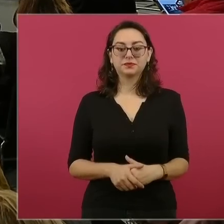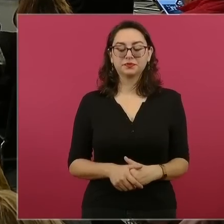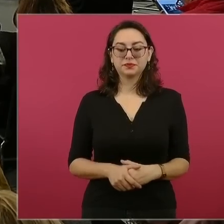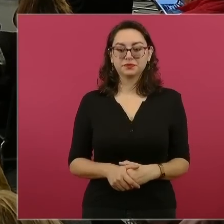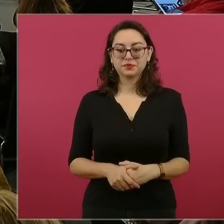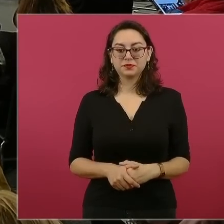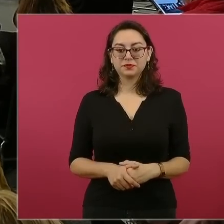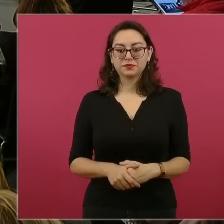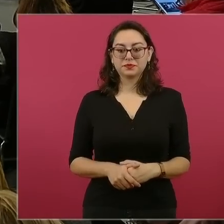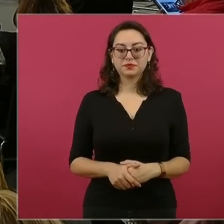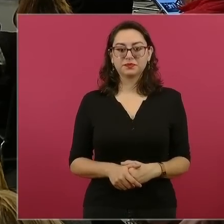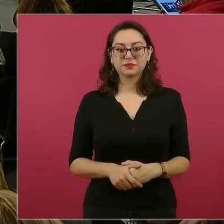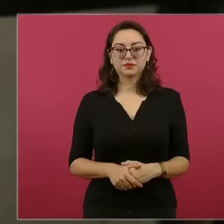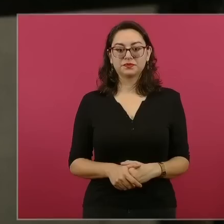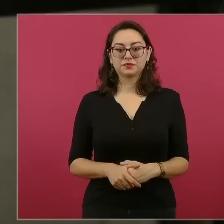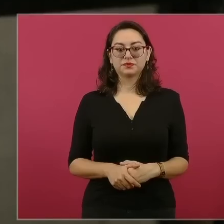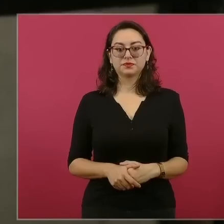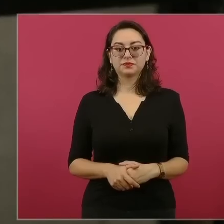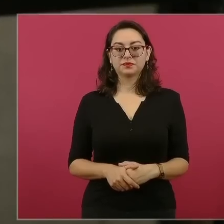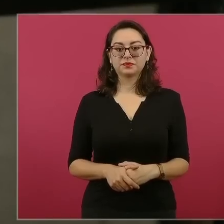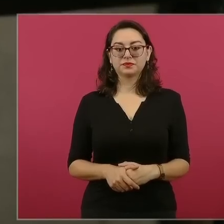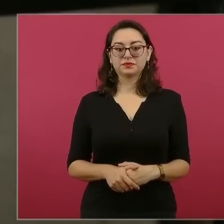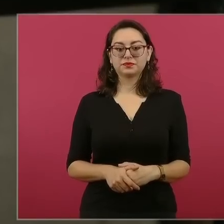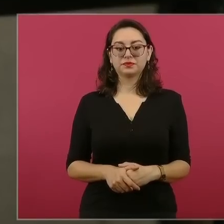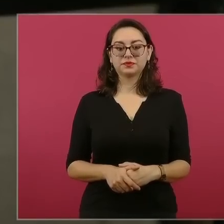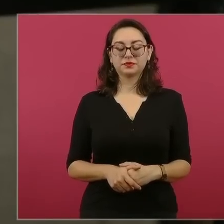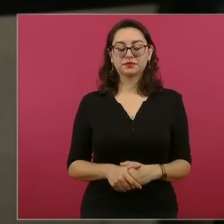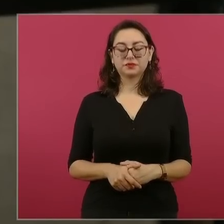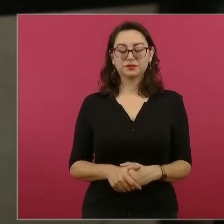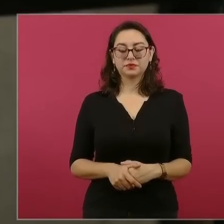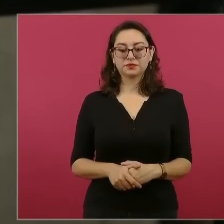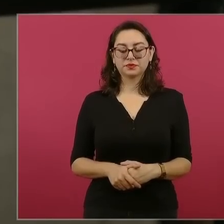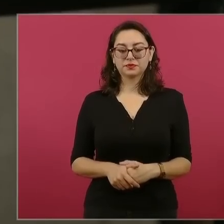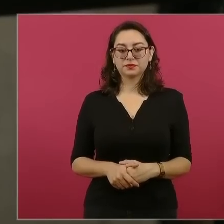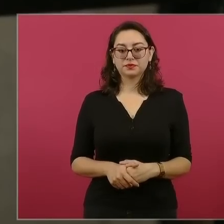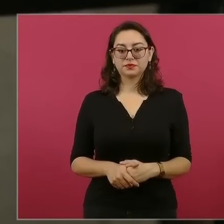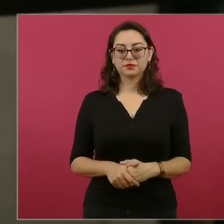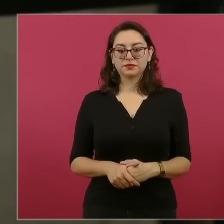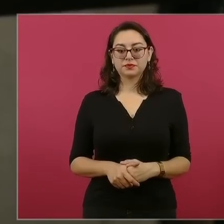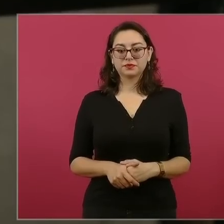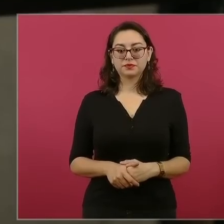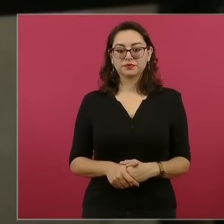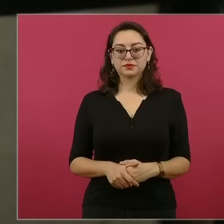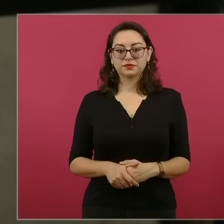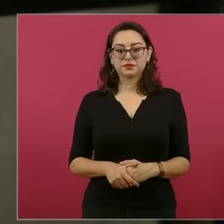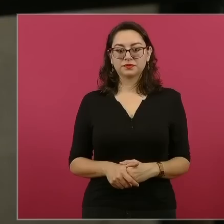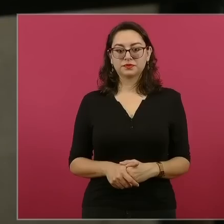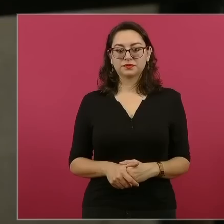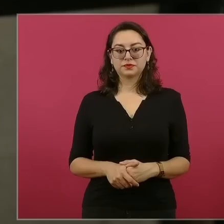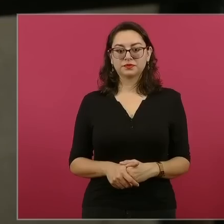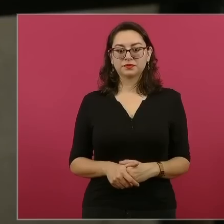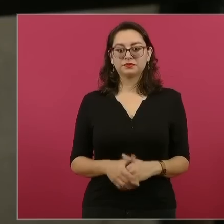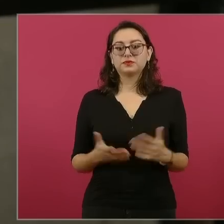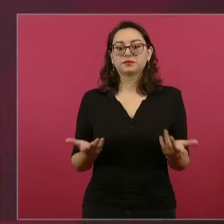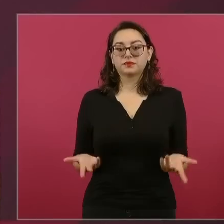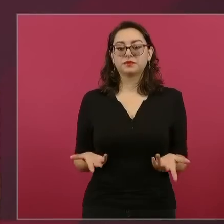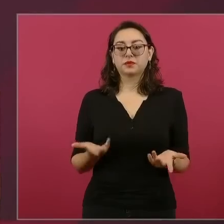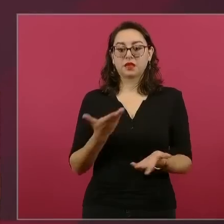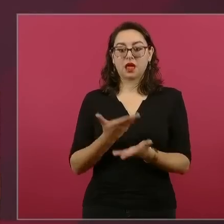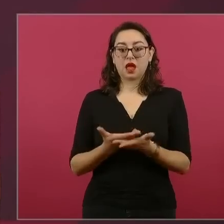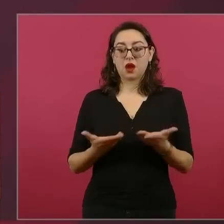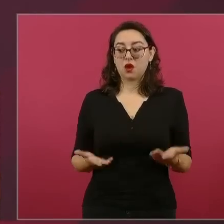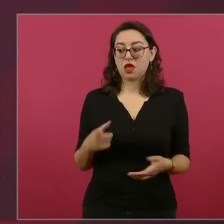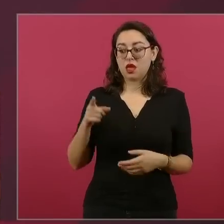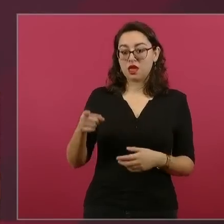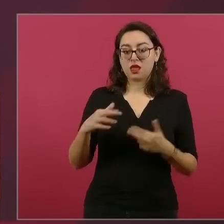Y además, ¿cómo es la política que ahora tendrá justo la nueva canciller ella respecto es a Estados Unidos con el